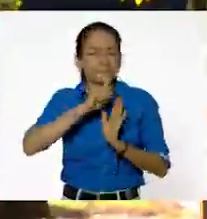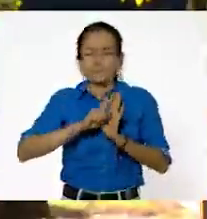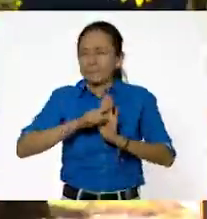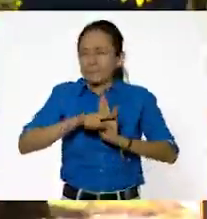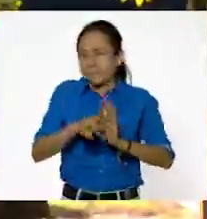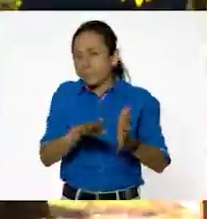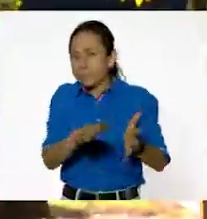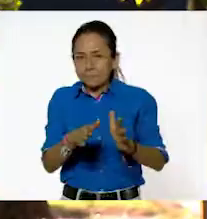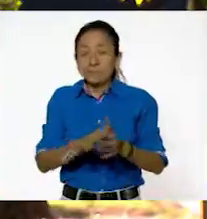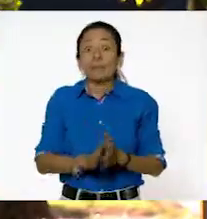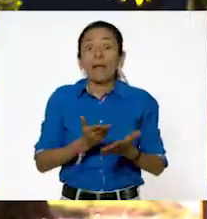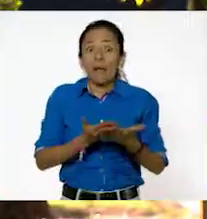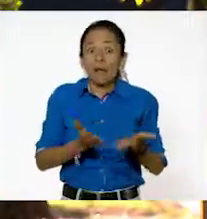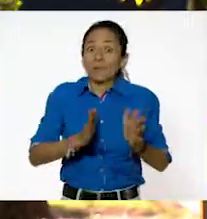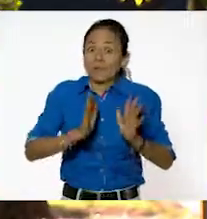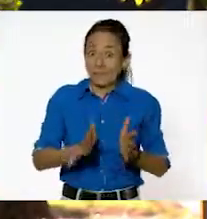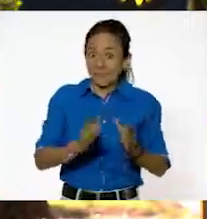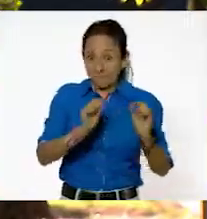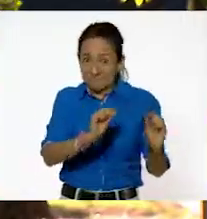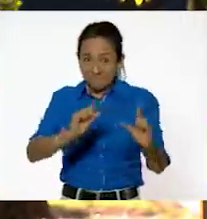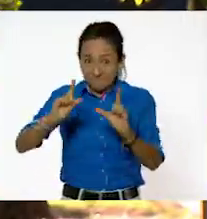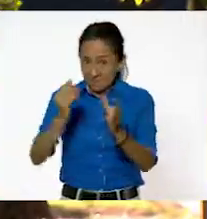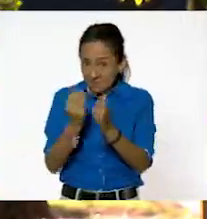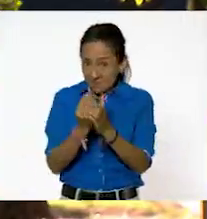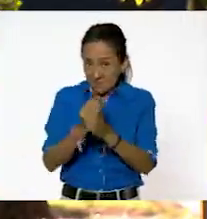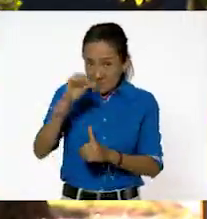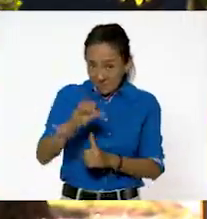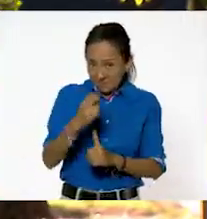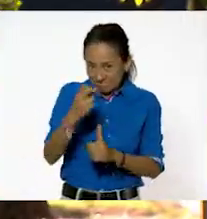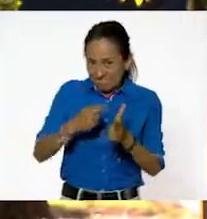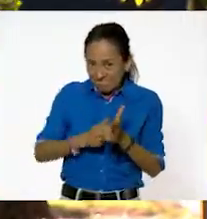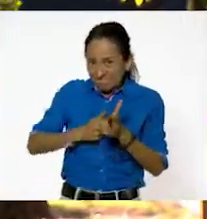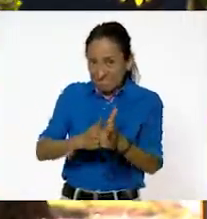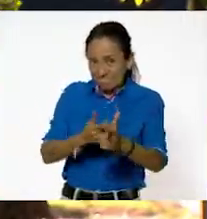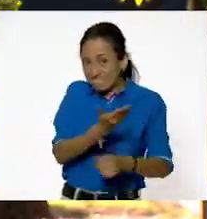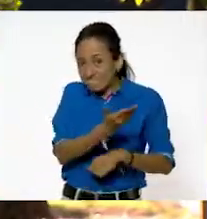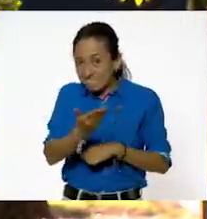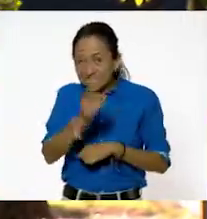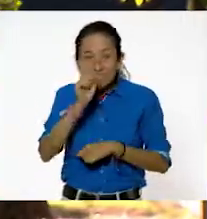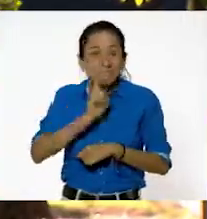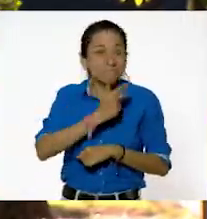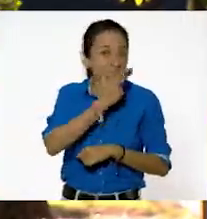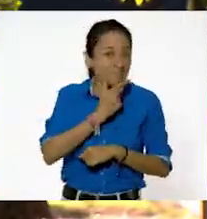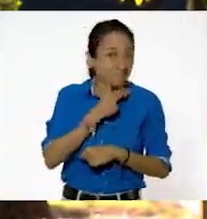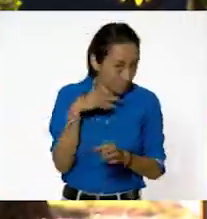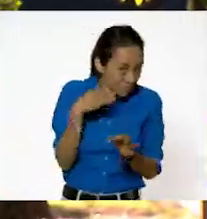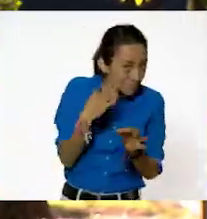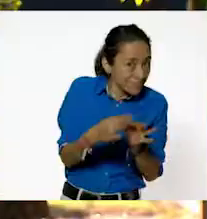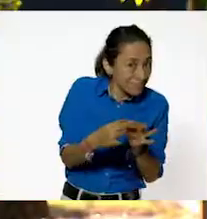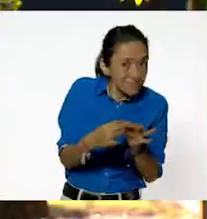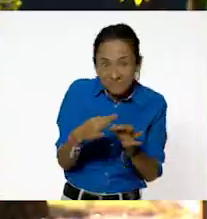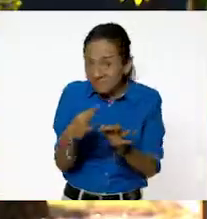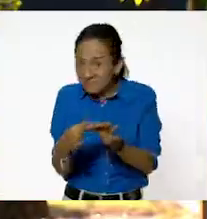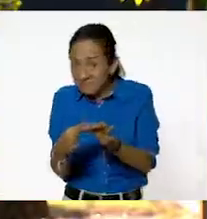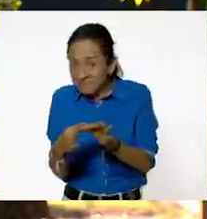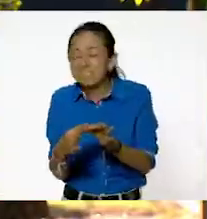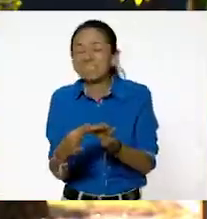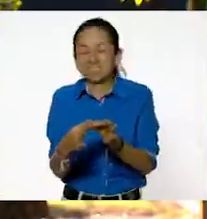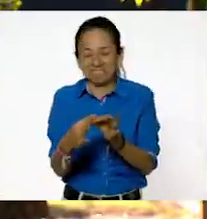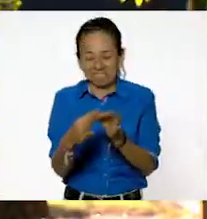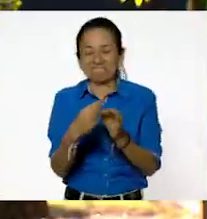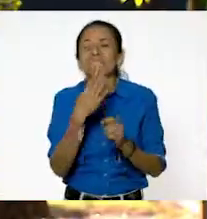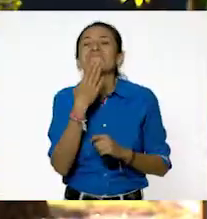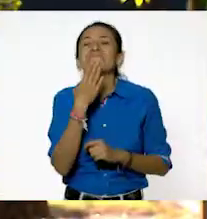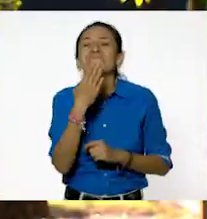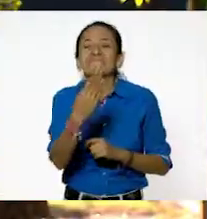Ahora es momento de seguir con el programa de hoy. ¿Listas? ¿Listos? ¡Muy